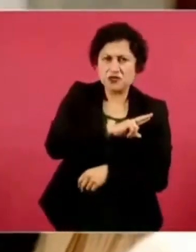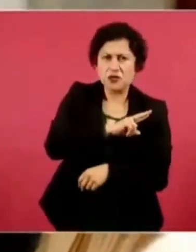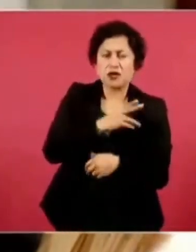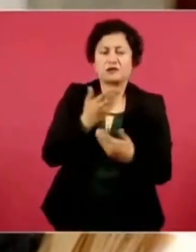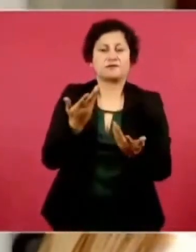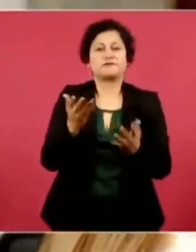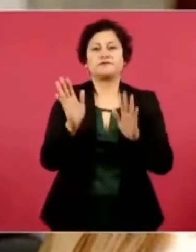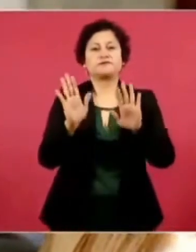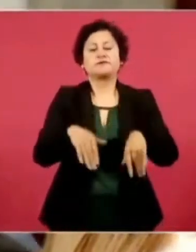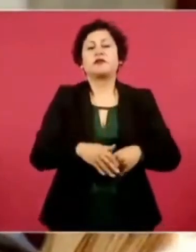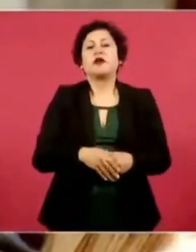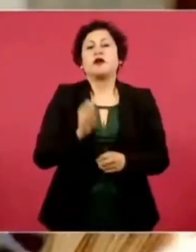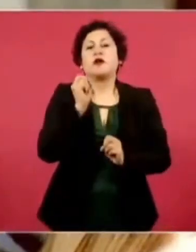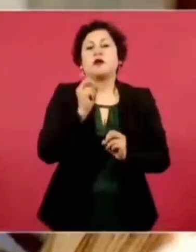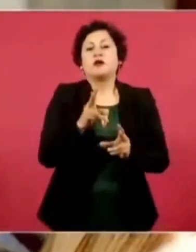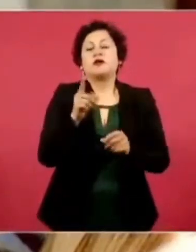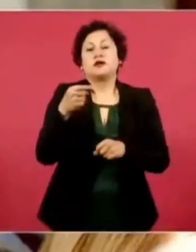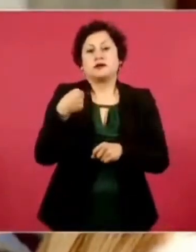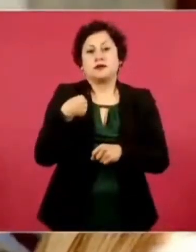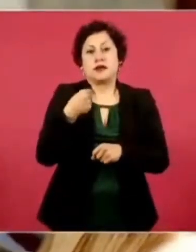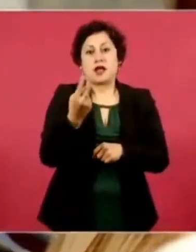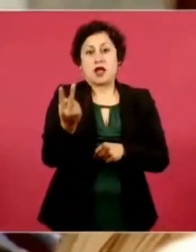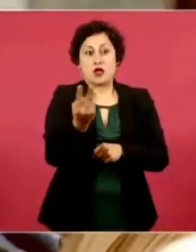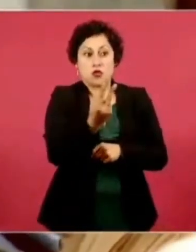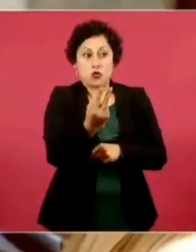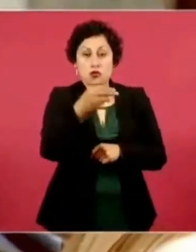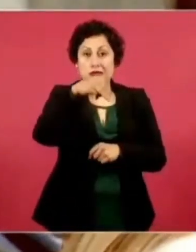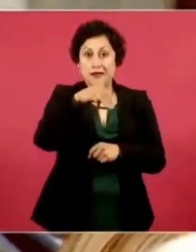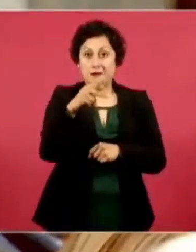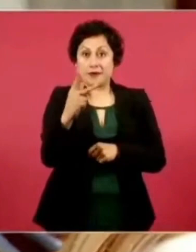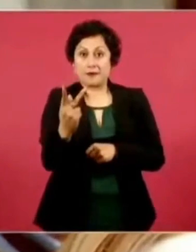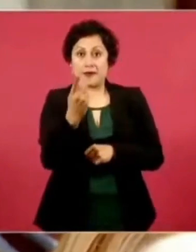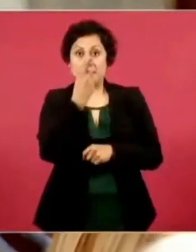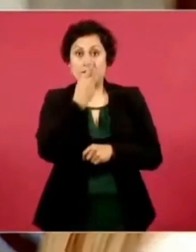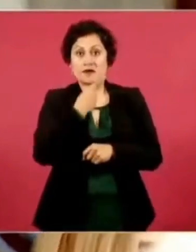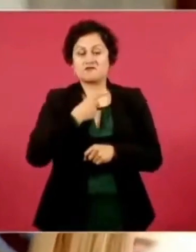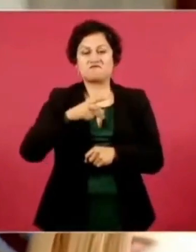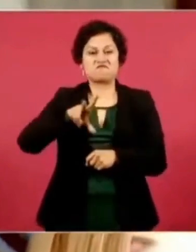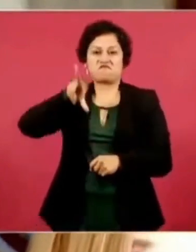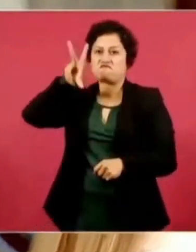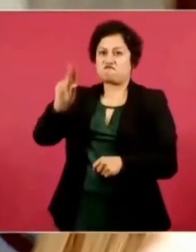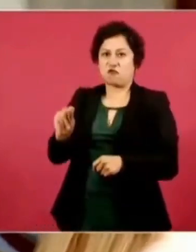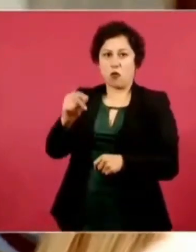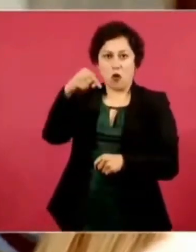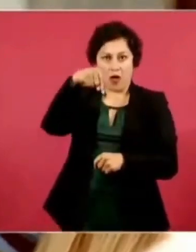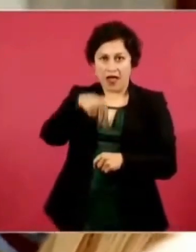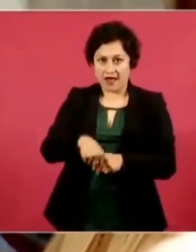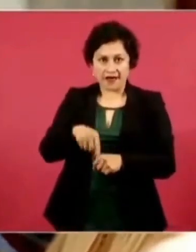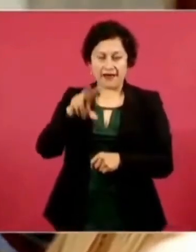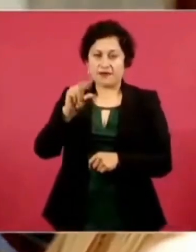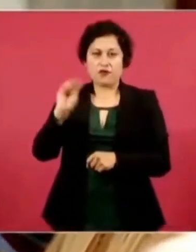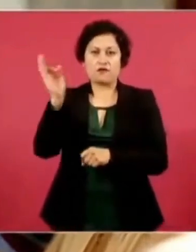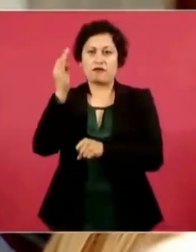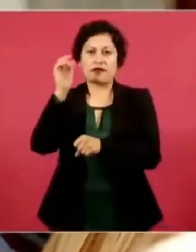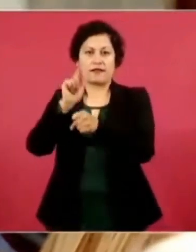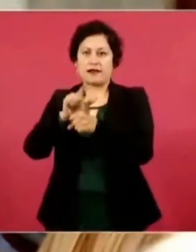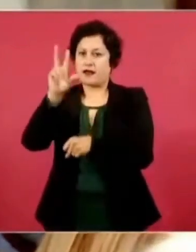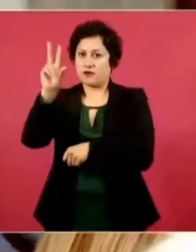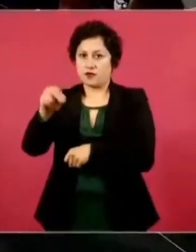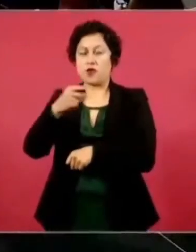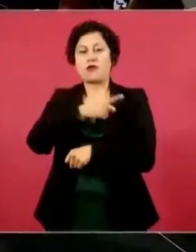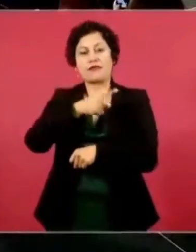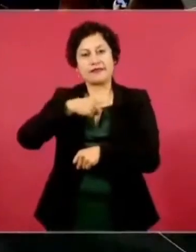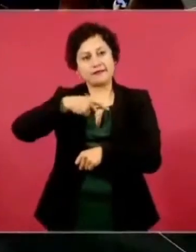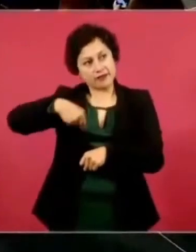ninguna denuncia, que yo no iba a levantar ninguna denuncia en ese lugar, porque era un tema del Estado de Jalisco y que me fuera a la Fiscalía General de